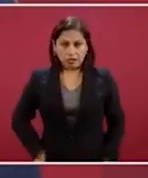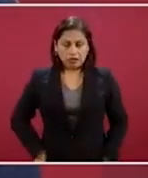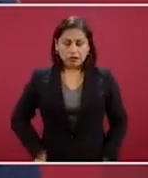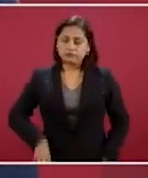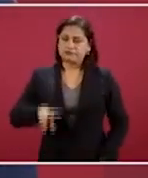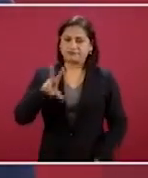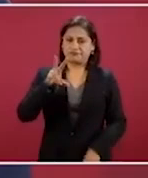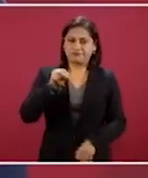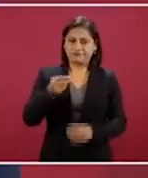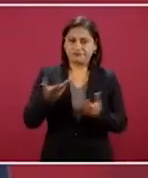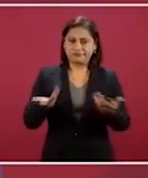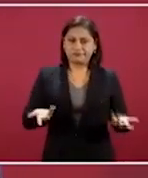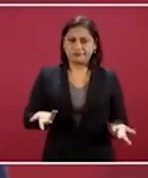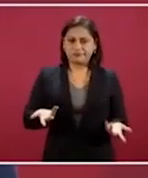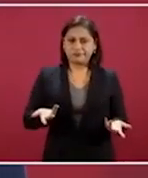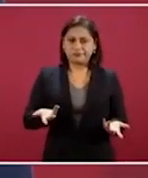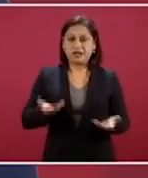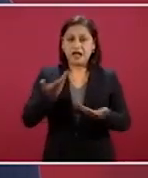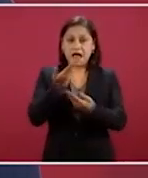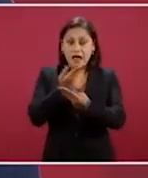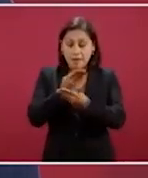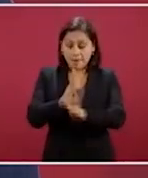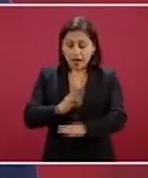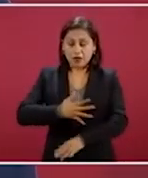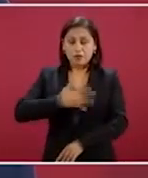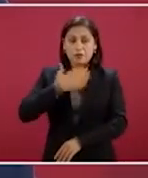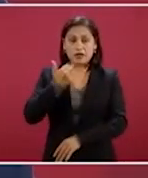no es para hacer negocio